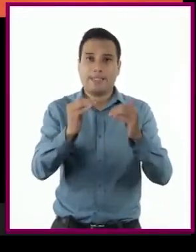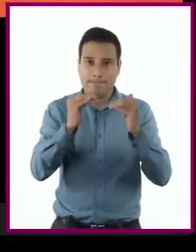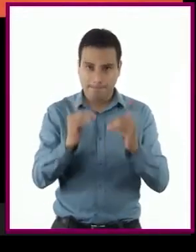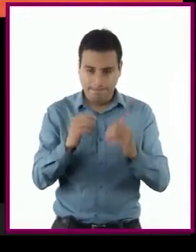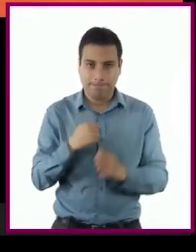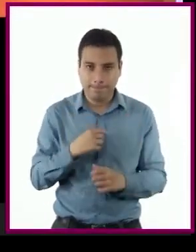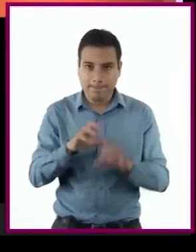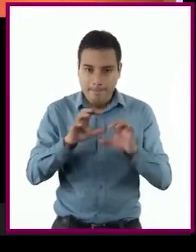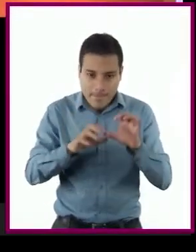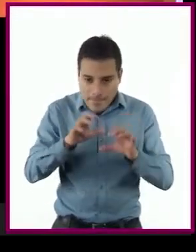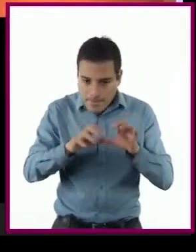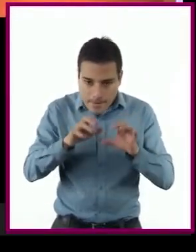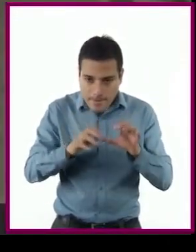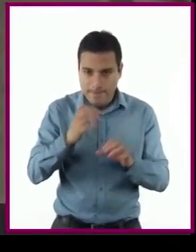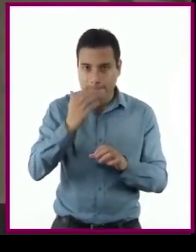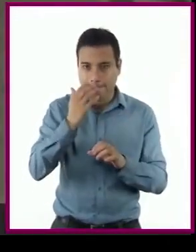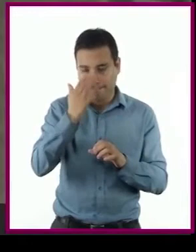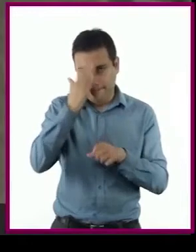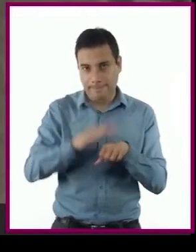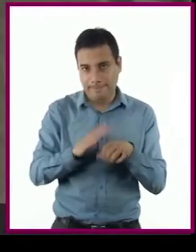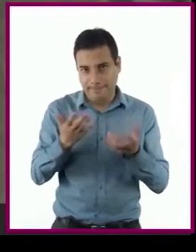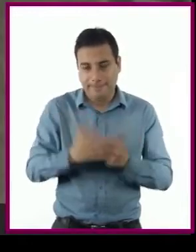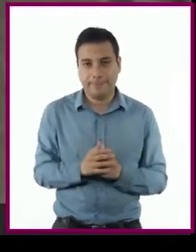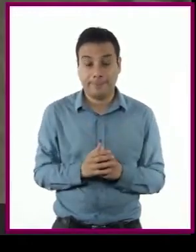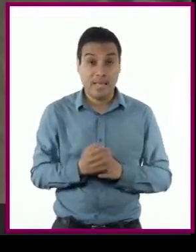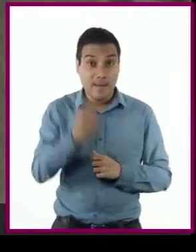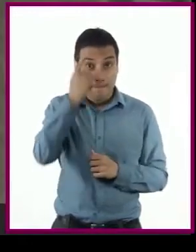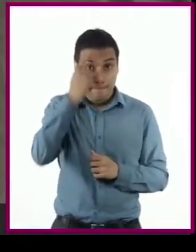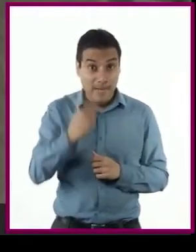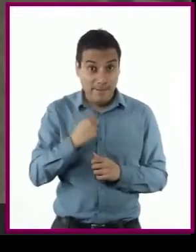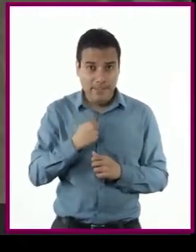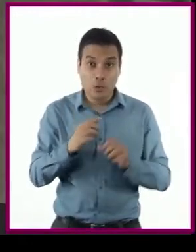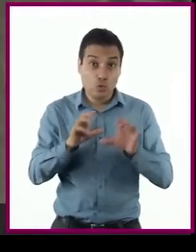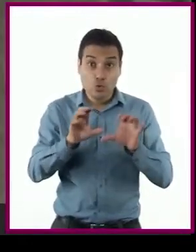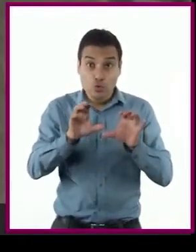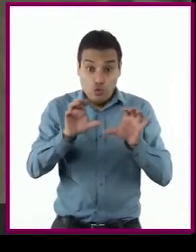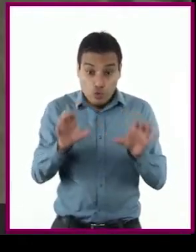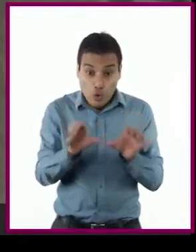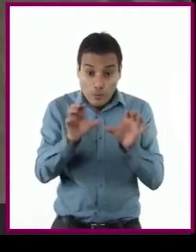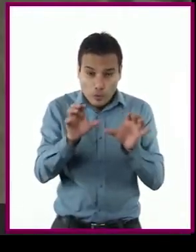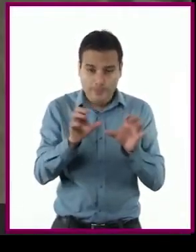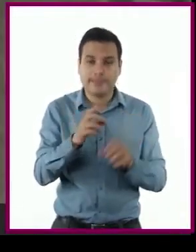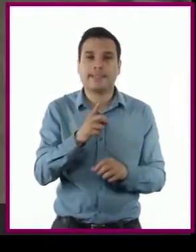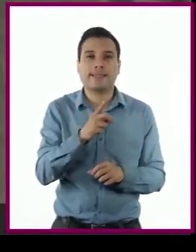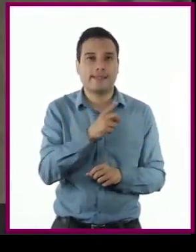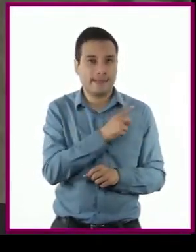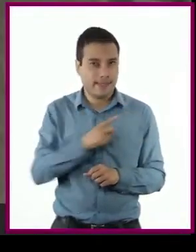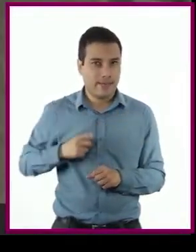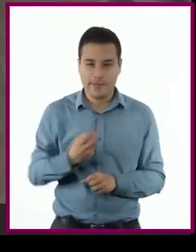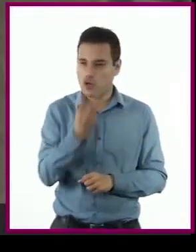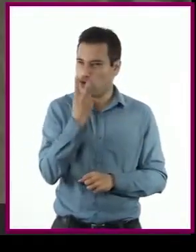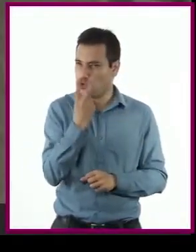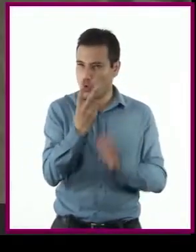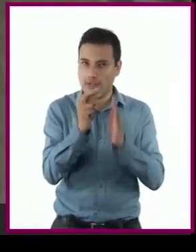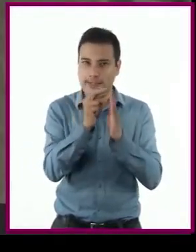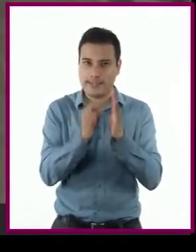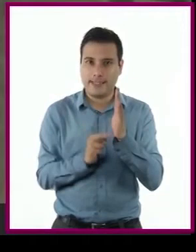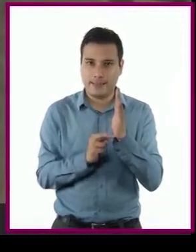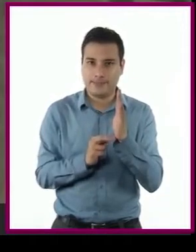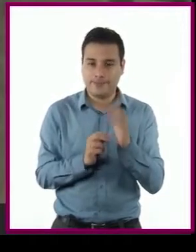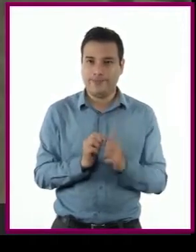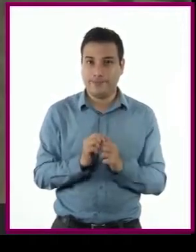instrucción por almacenar. Para mí, una computadora debía cumplir con dos requisitos.